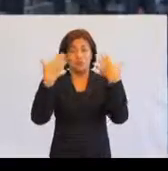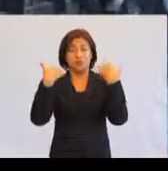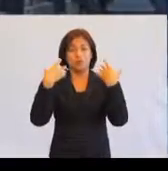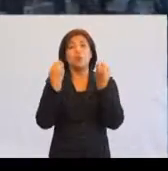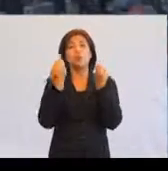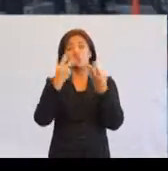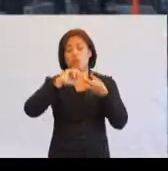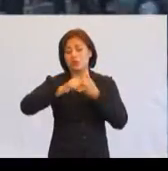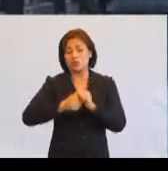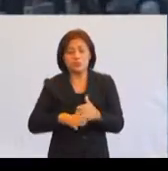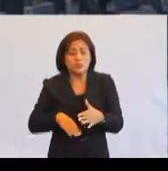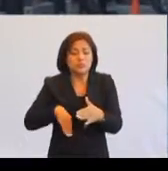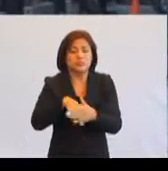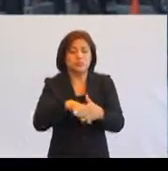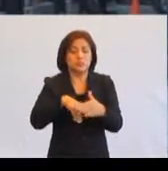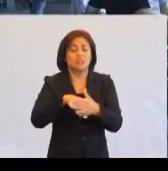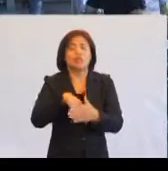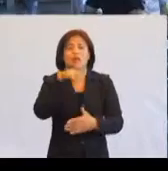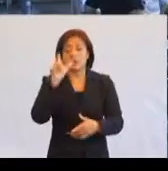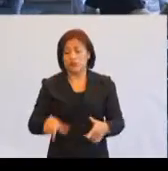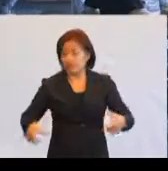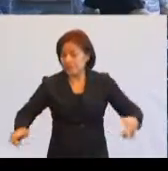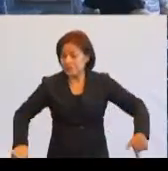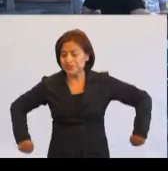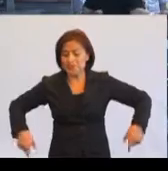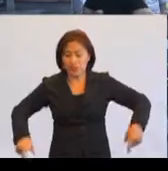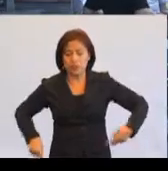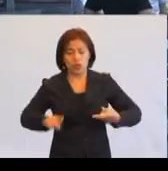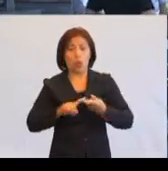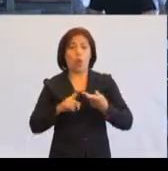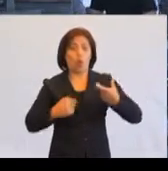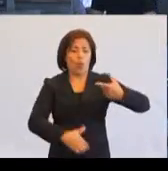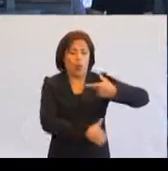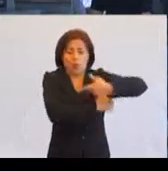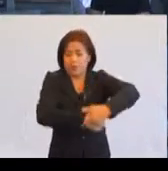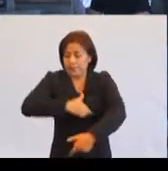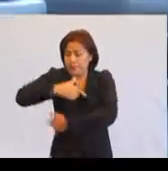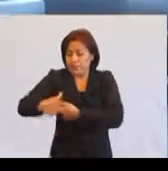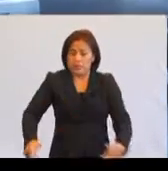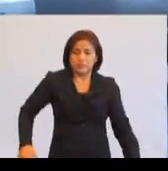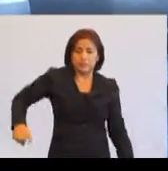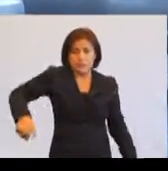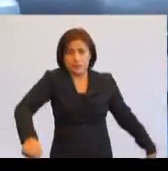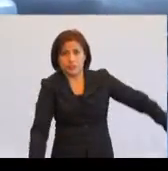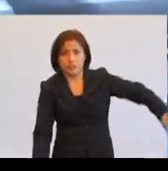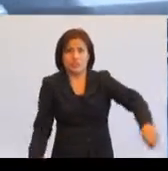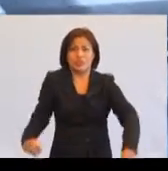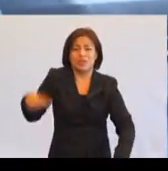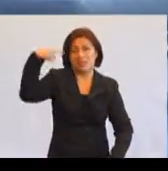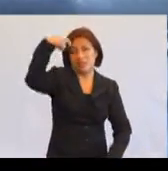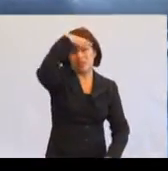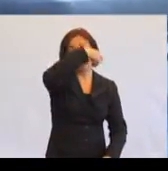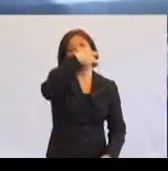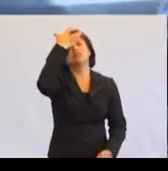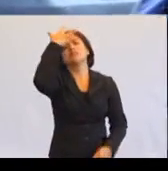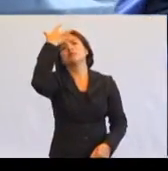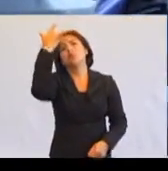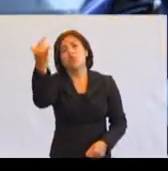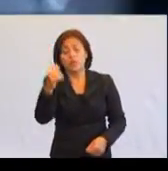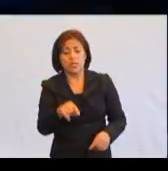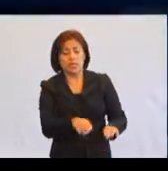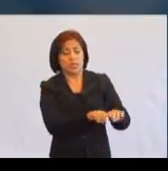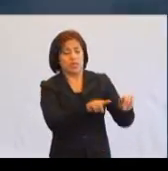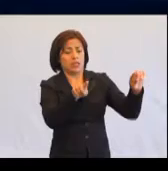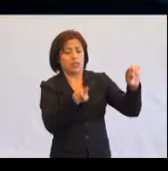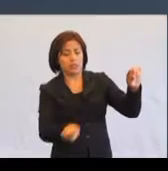muchos obstáculos, por decir, para las personas con silla de ruedas, para personas como yo también que caminamos con muletas,